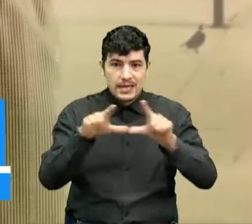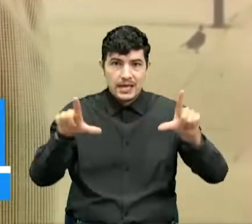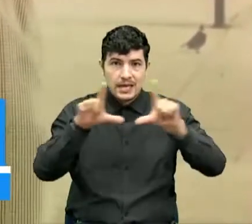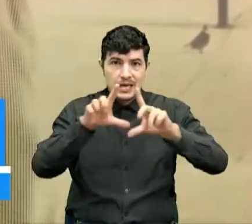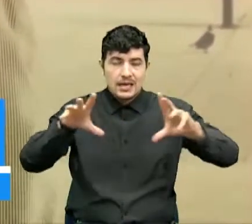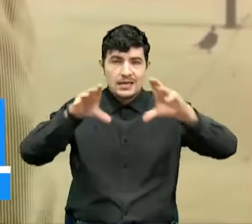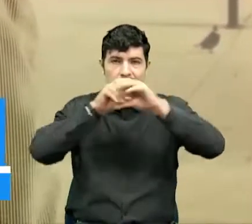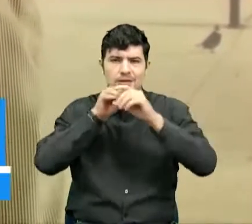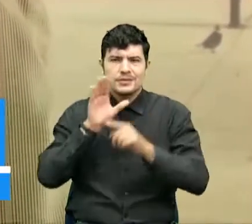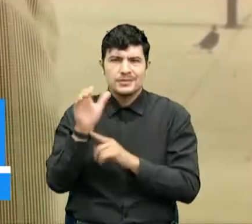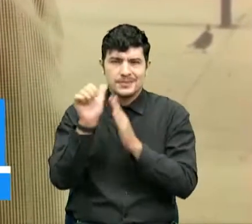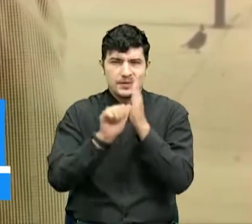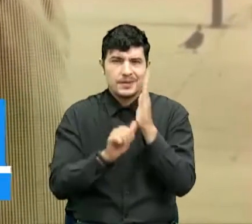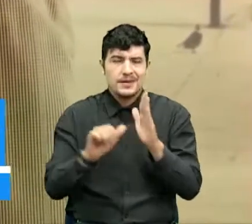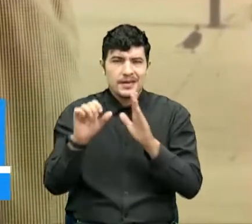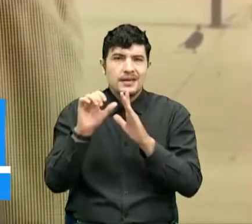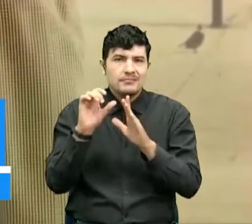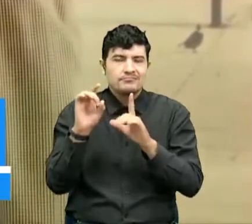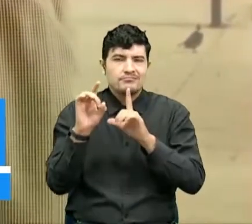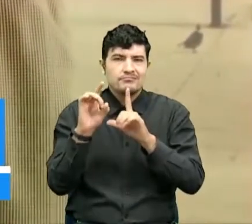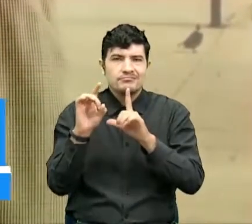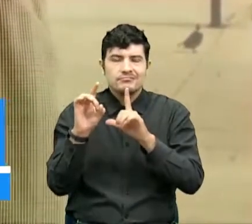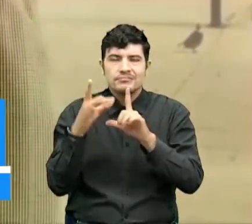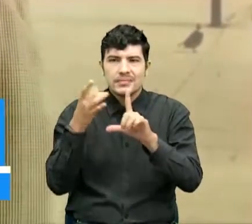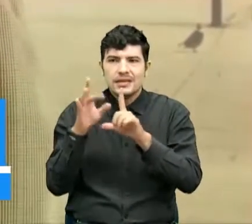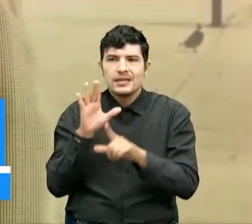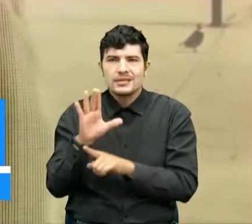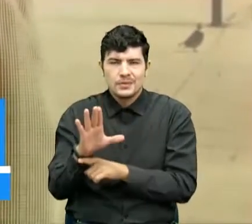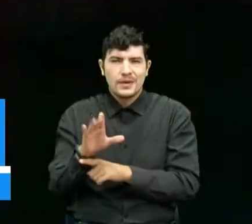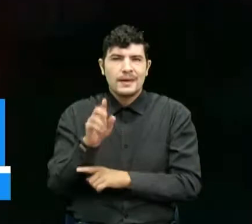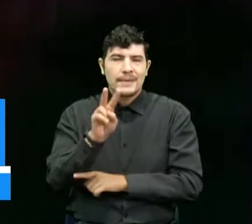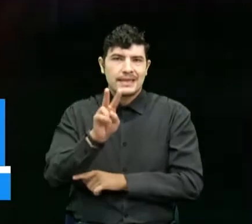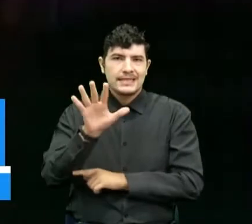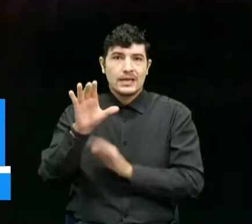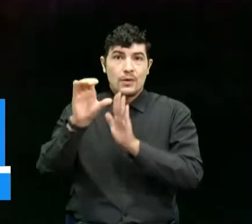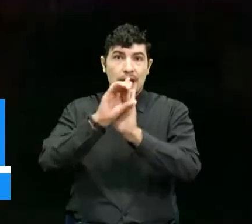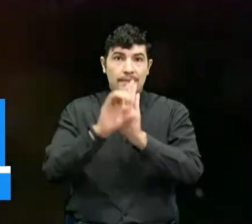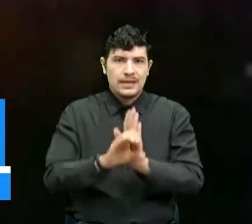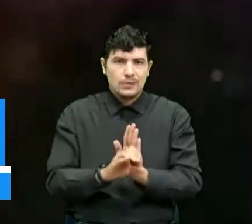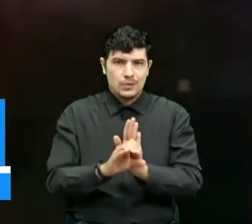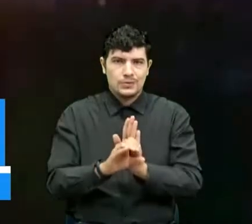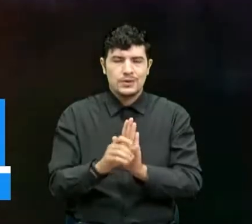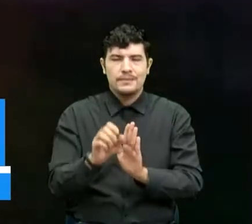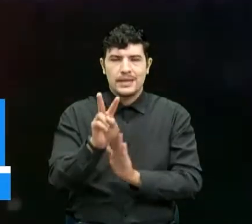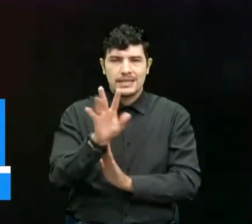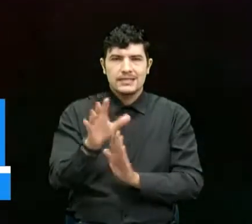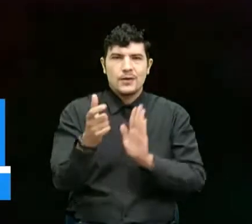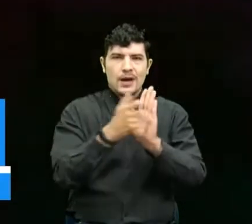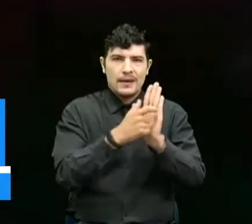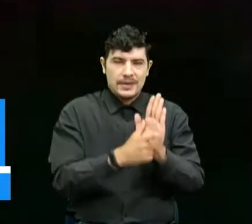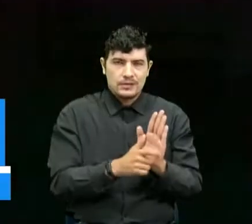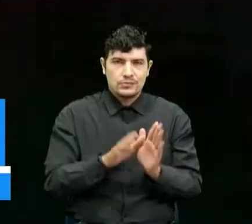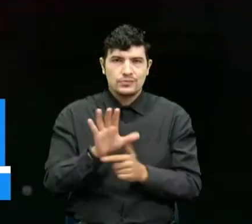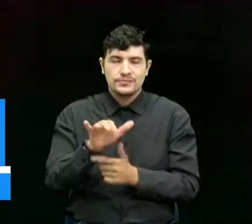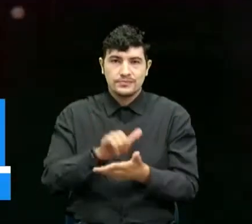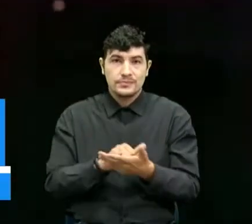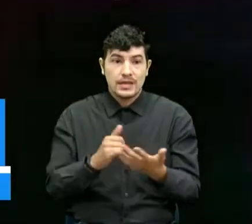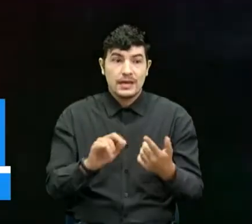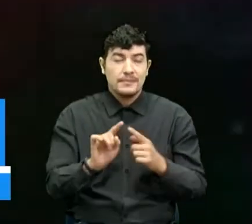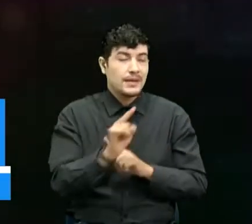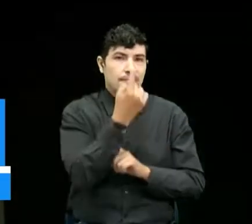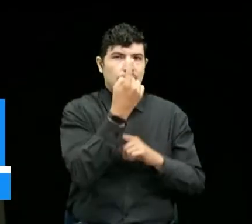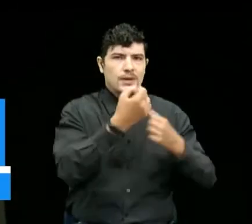serie documental, como bien lo decía, de 25 capítulos. Y es un esfuerzo, o diría yo, el primer gran esfuerzo que hace el canal